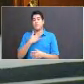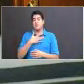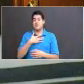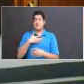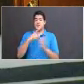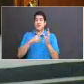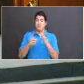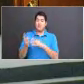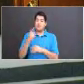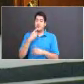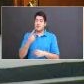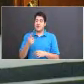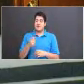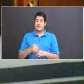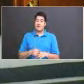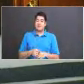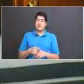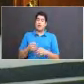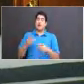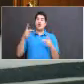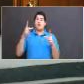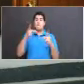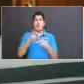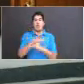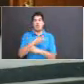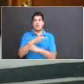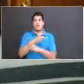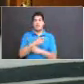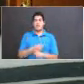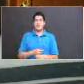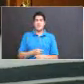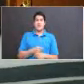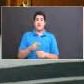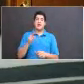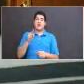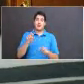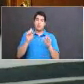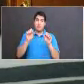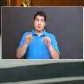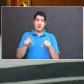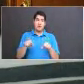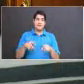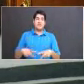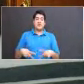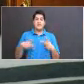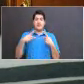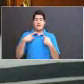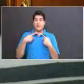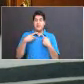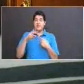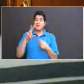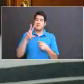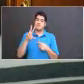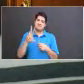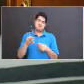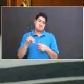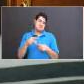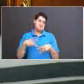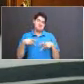recordándome ahora de él, ¿verdad? Lo peor que te puede pasar es que no te pase nada.